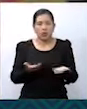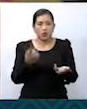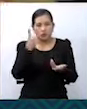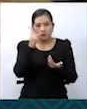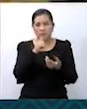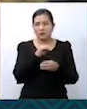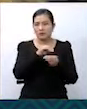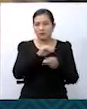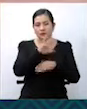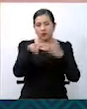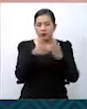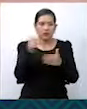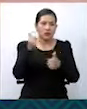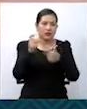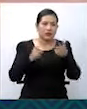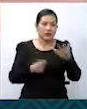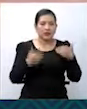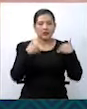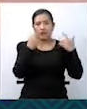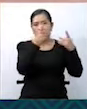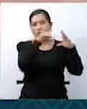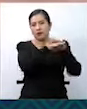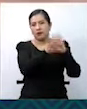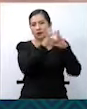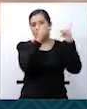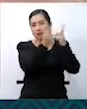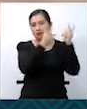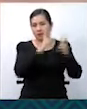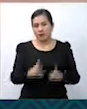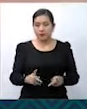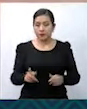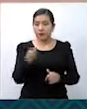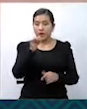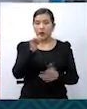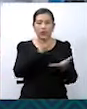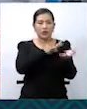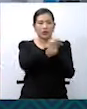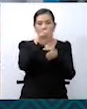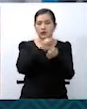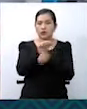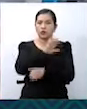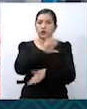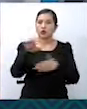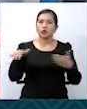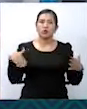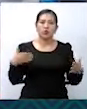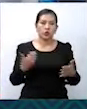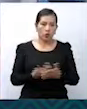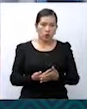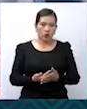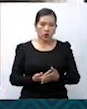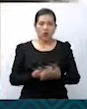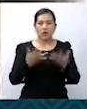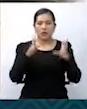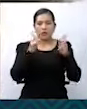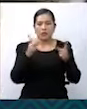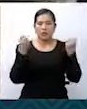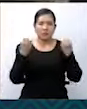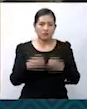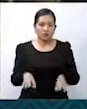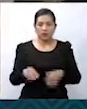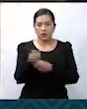tienen en ese departamento. Entendamos que las aguas han afectado prácticamente todo, las pertenencias, todo lo que se refiere a